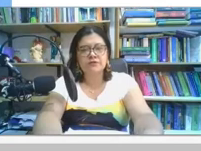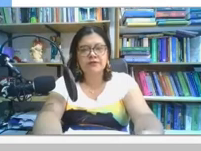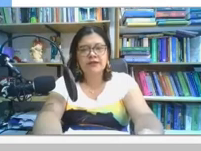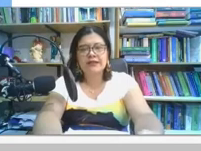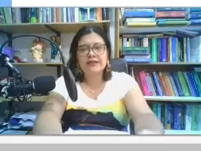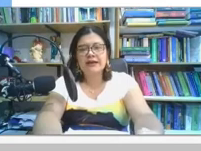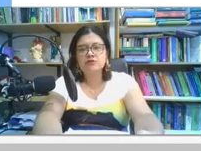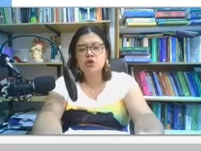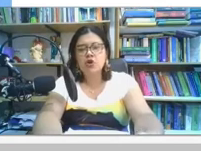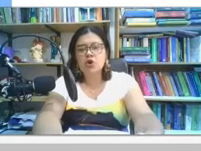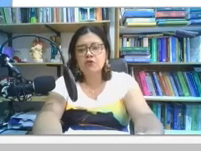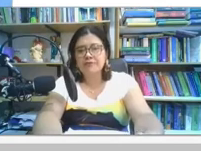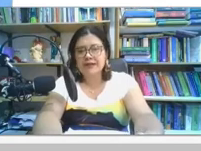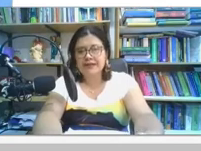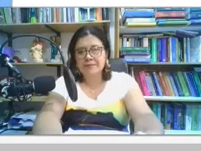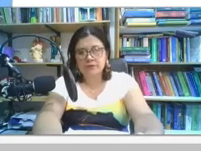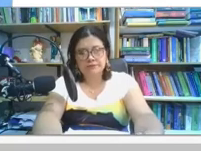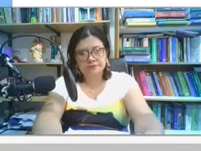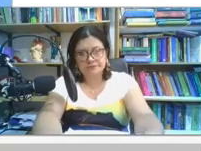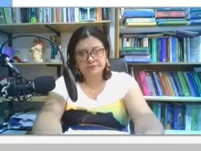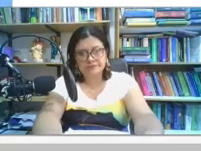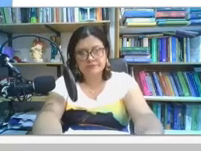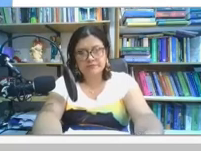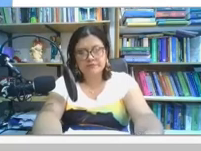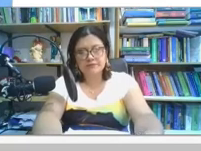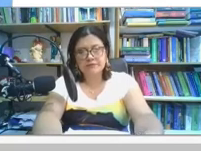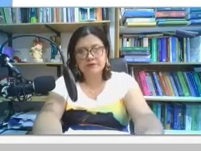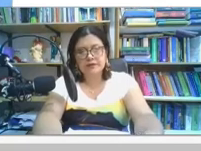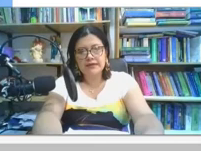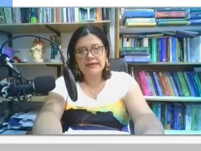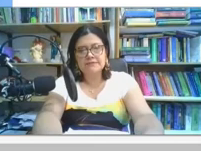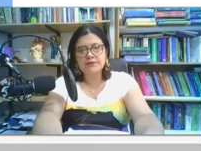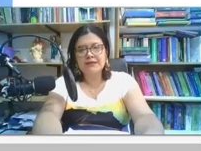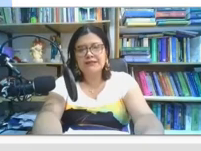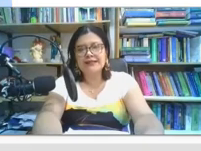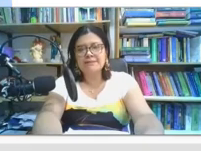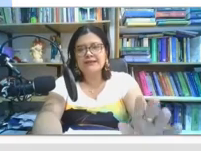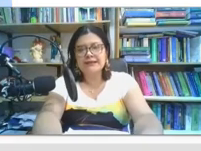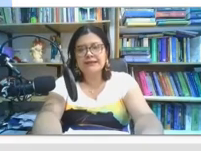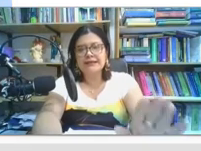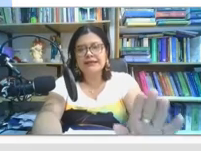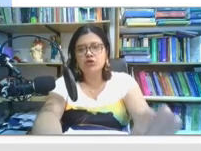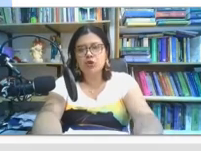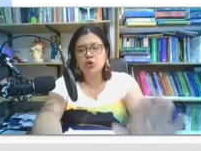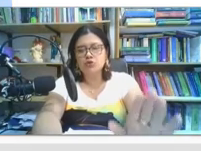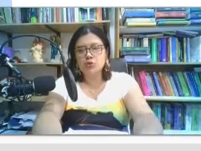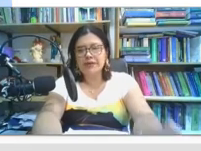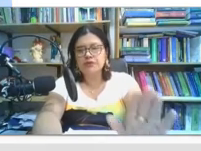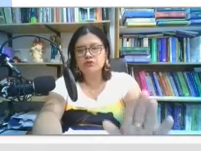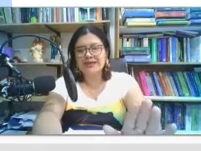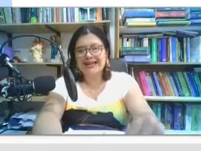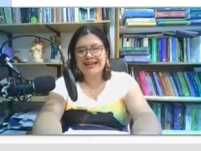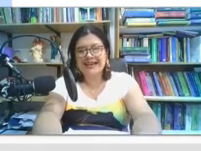información le damos confirmar el empleo es importante tener presente que tengan todos los